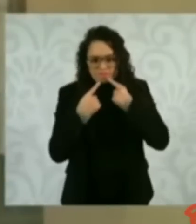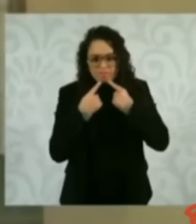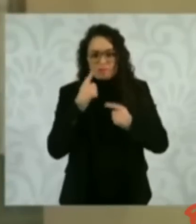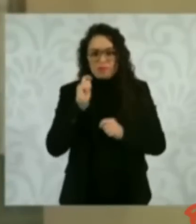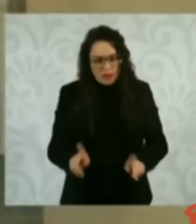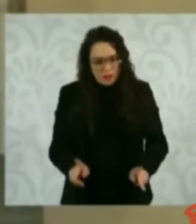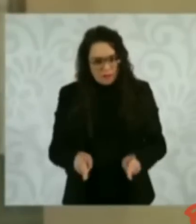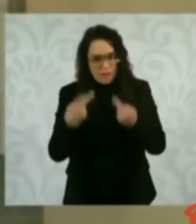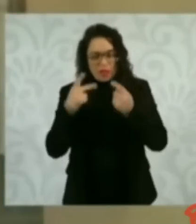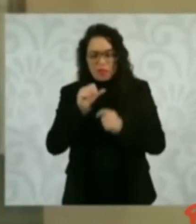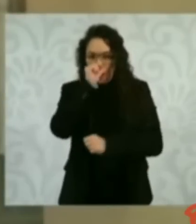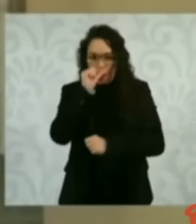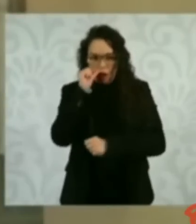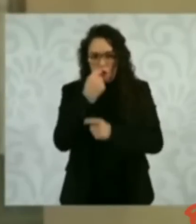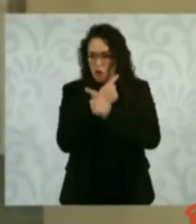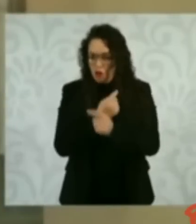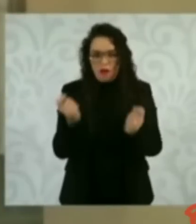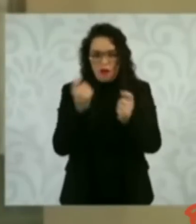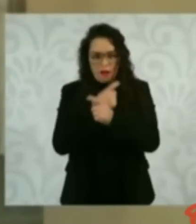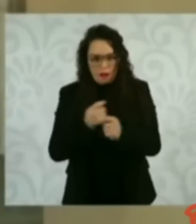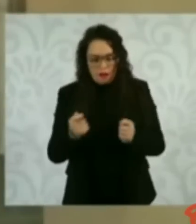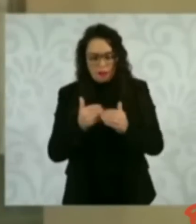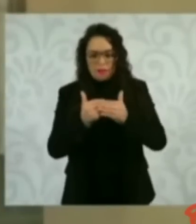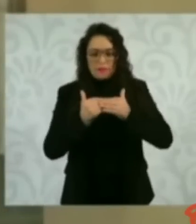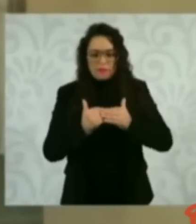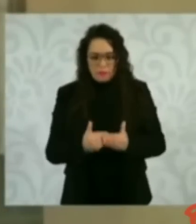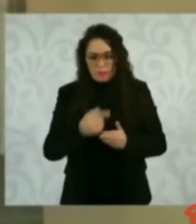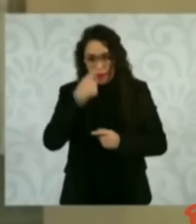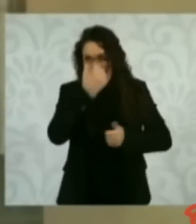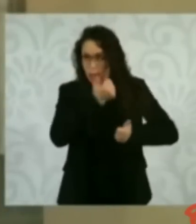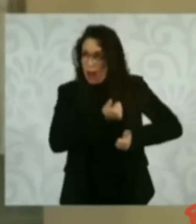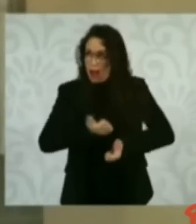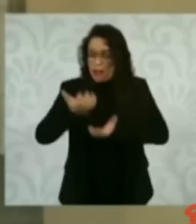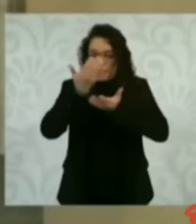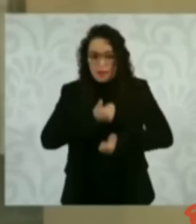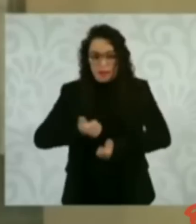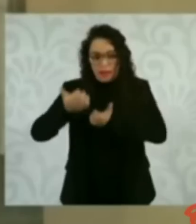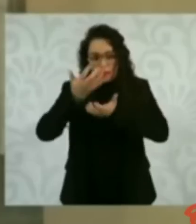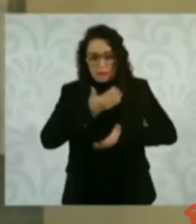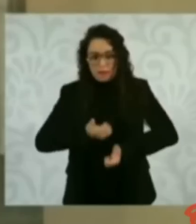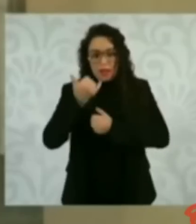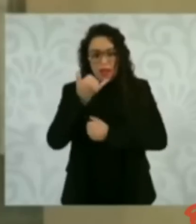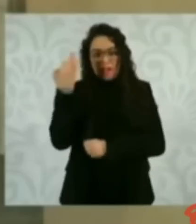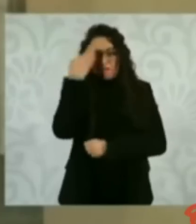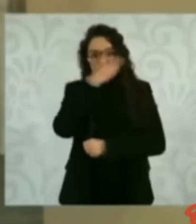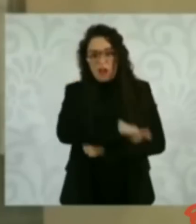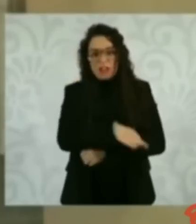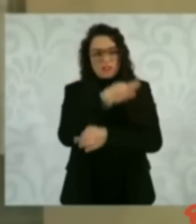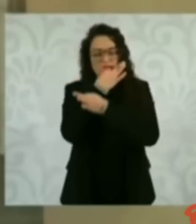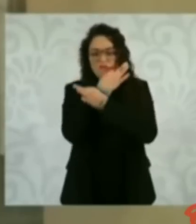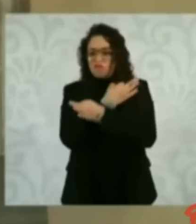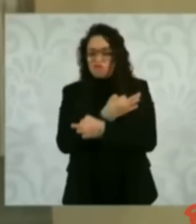distribuir cocaína, conspiración para importar cocaína y hacer declaraciones falsas.